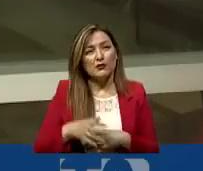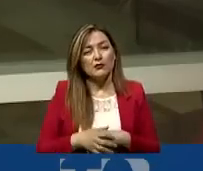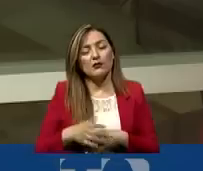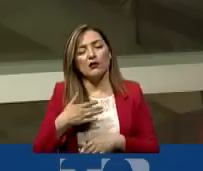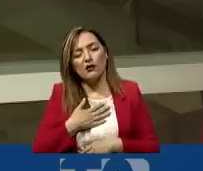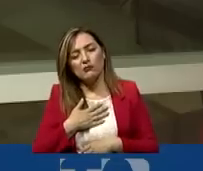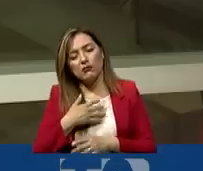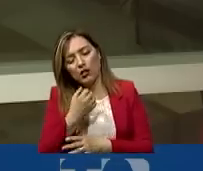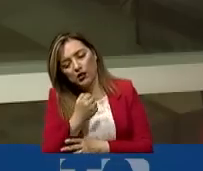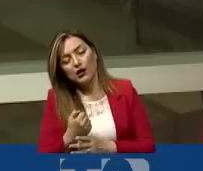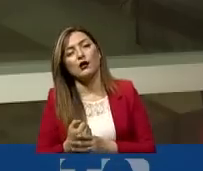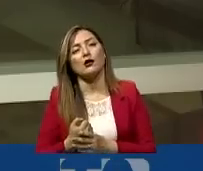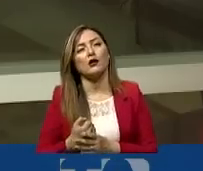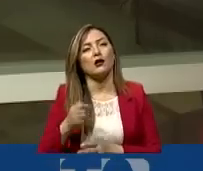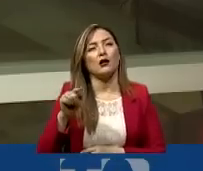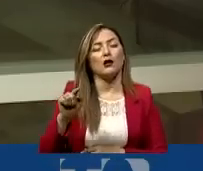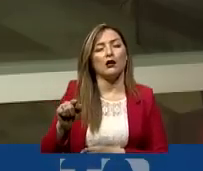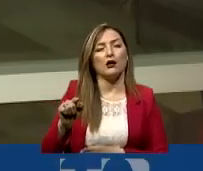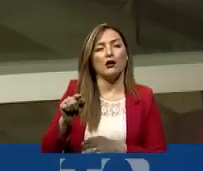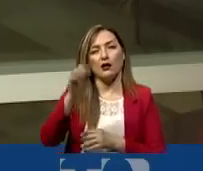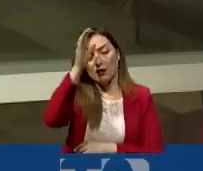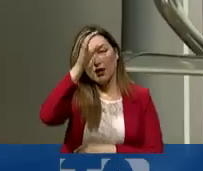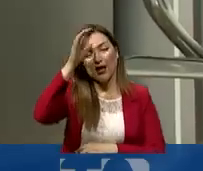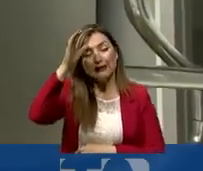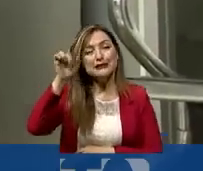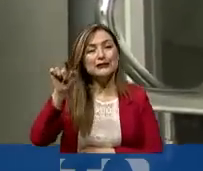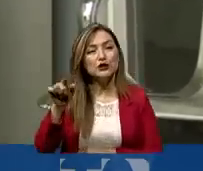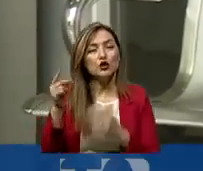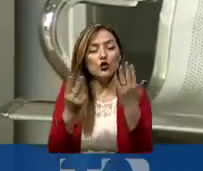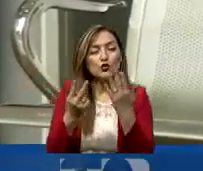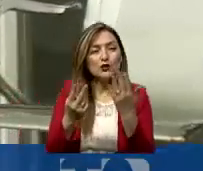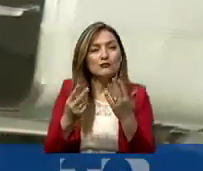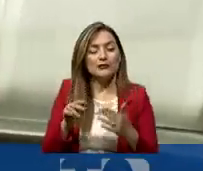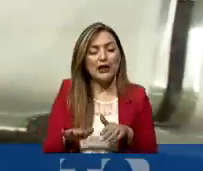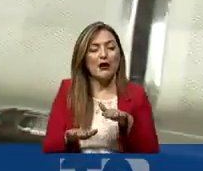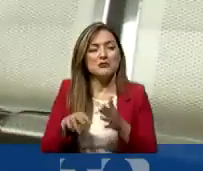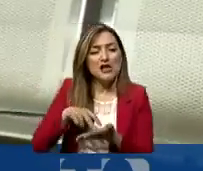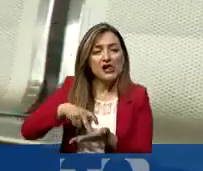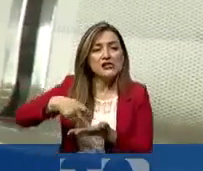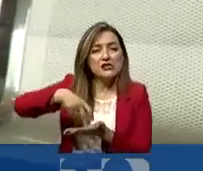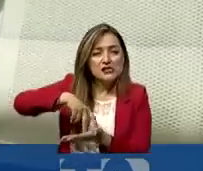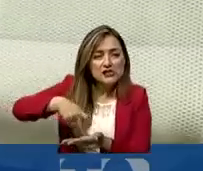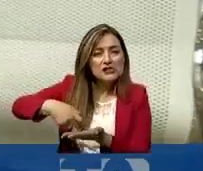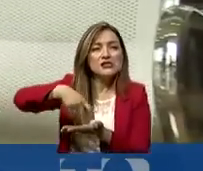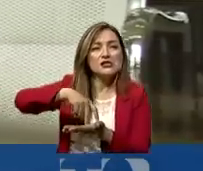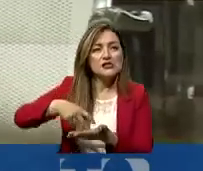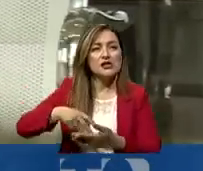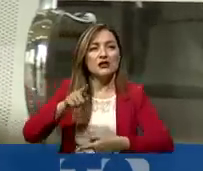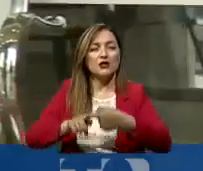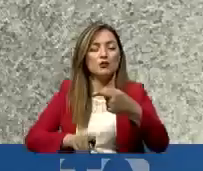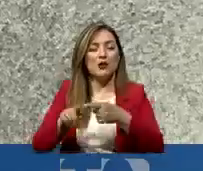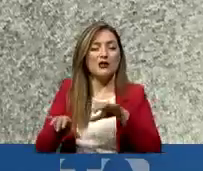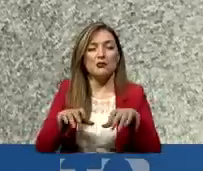Tengo osteomielitis, que es súper peligrosa. No puede caminar con normalidad, lo que le impide retomar sus